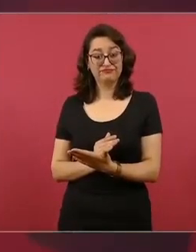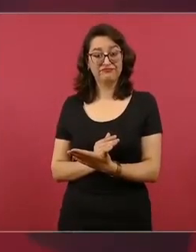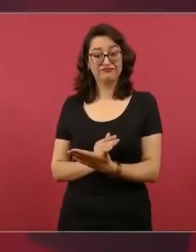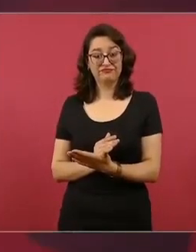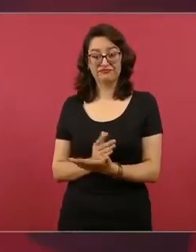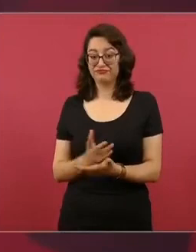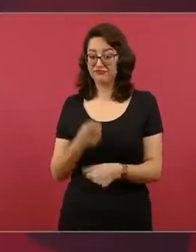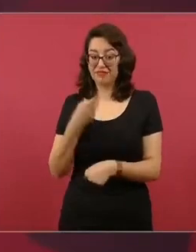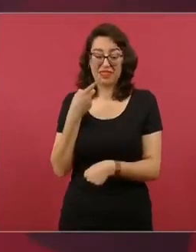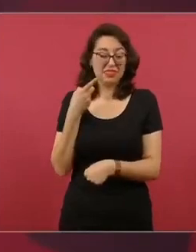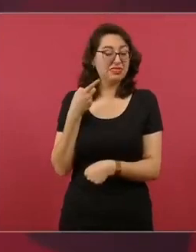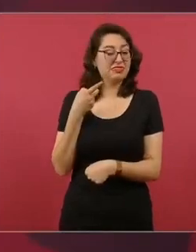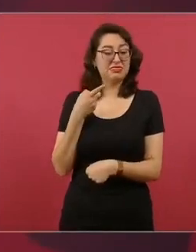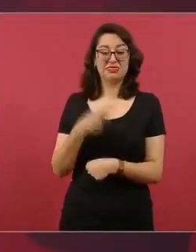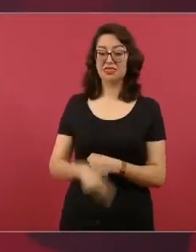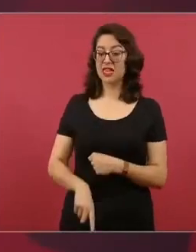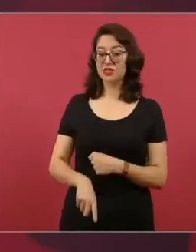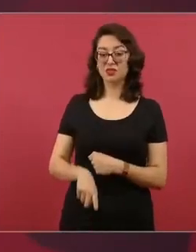Un daño